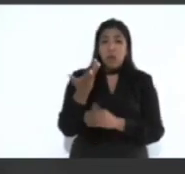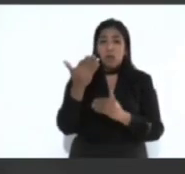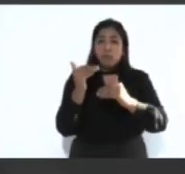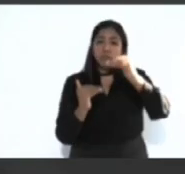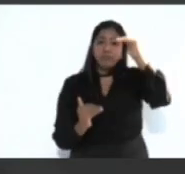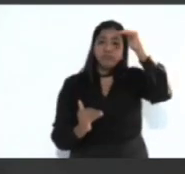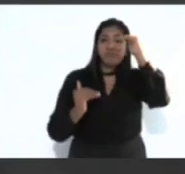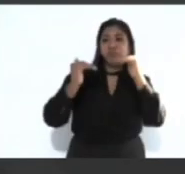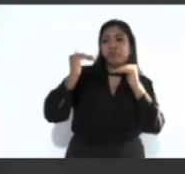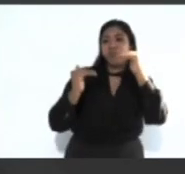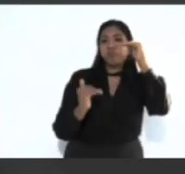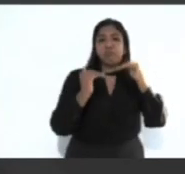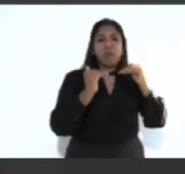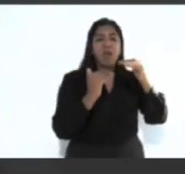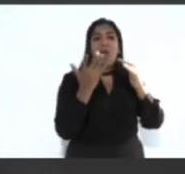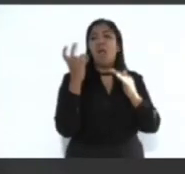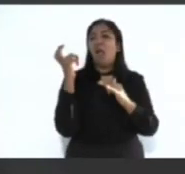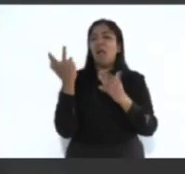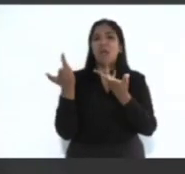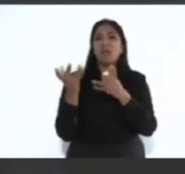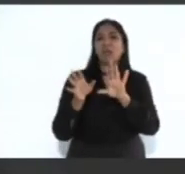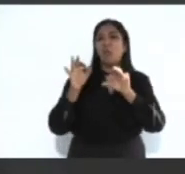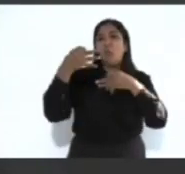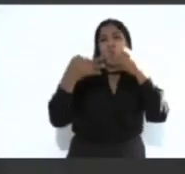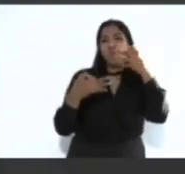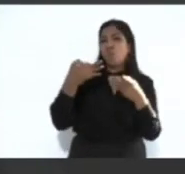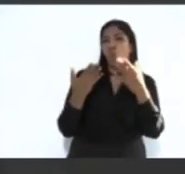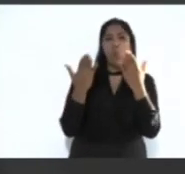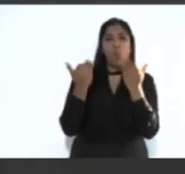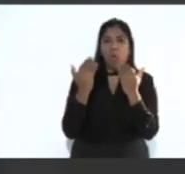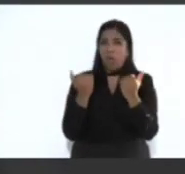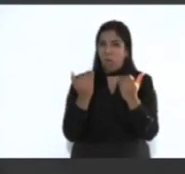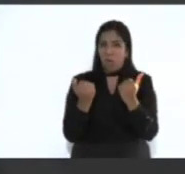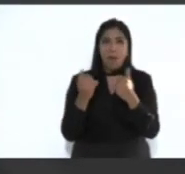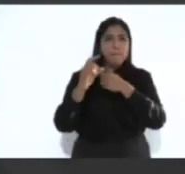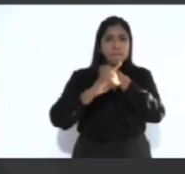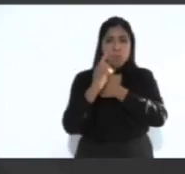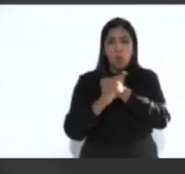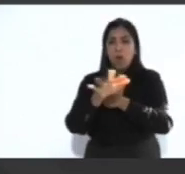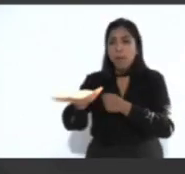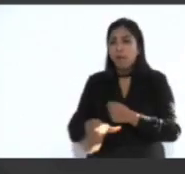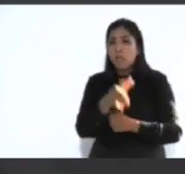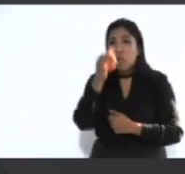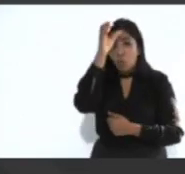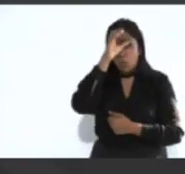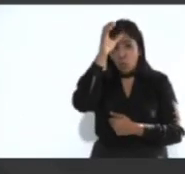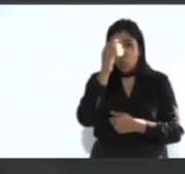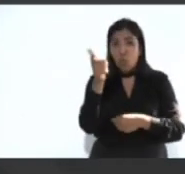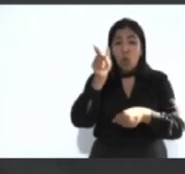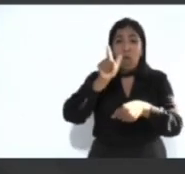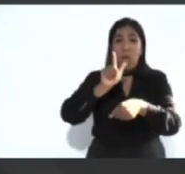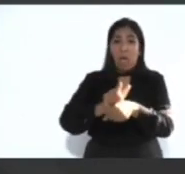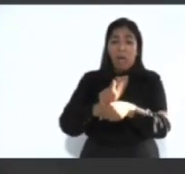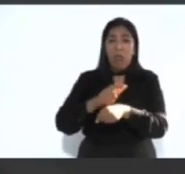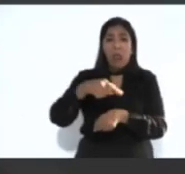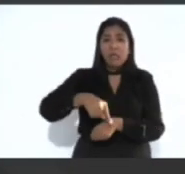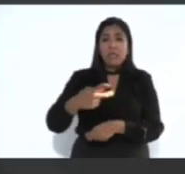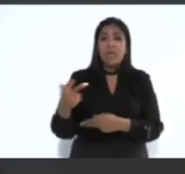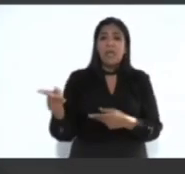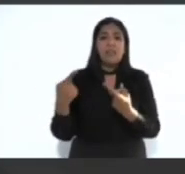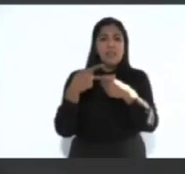tecnológica, así como atacar los problemas sociales y culturales presentes en